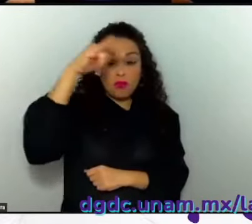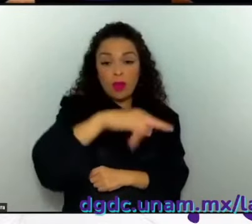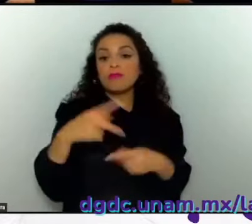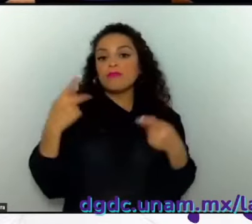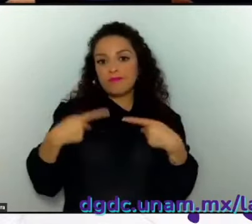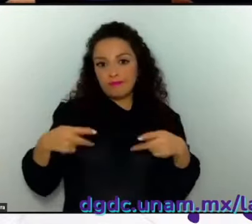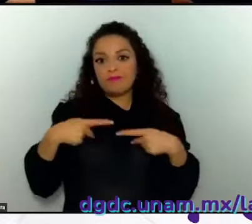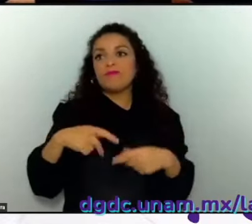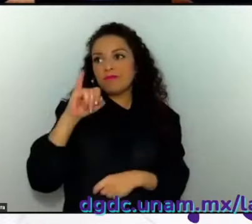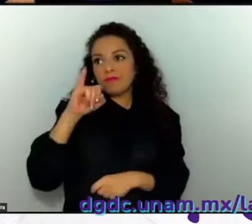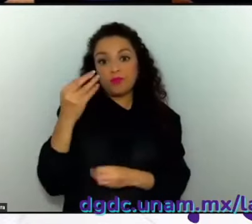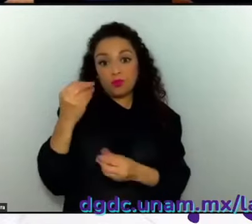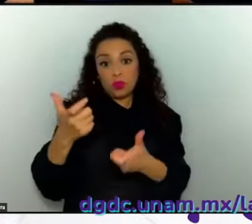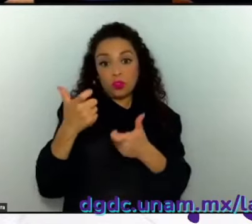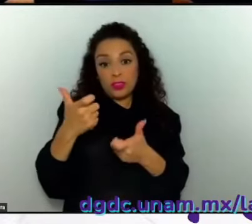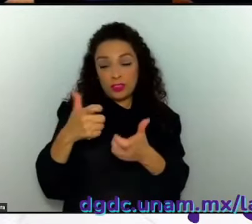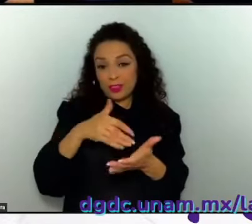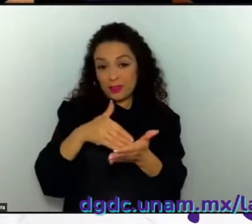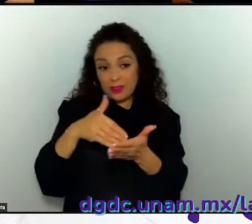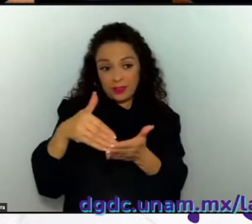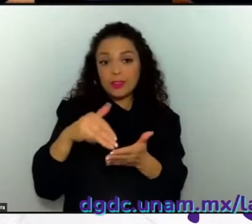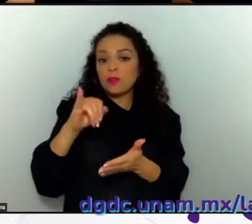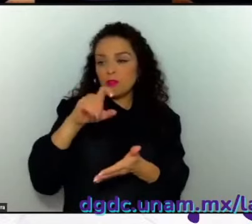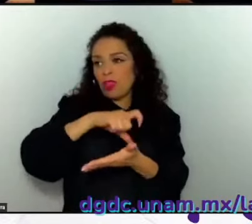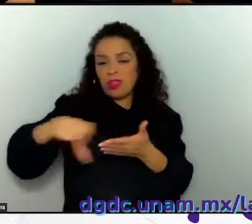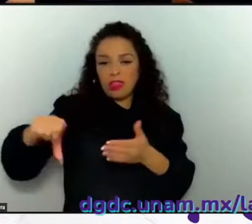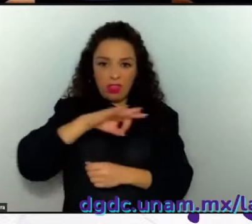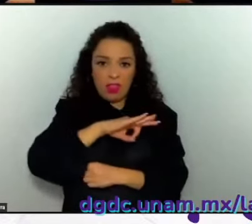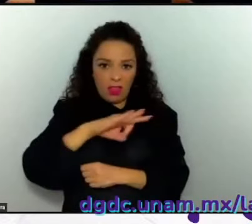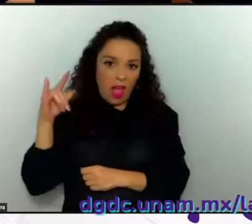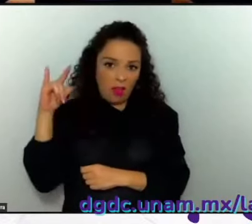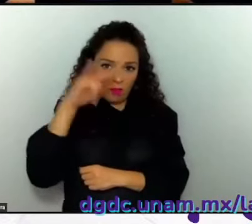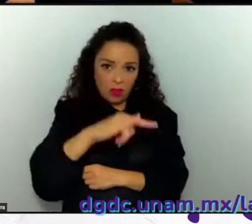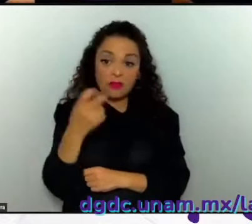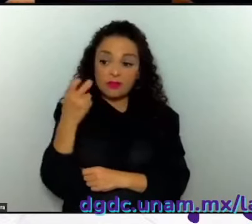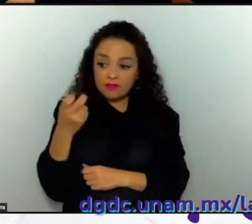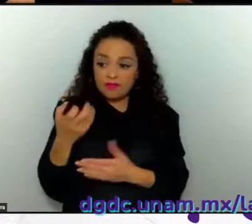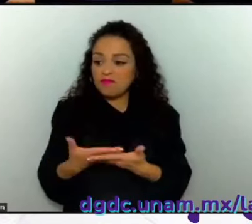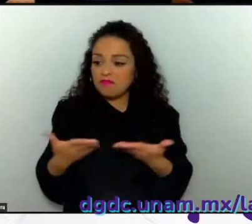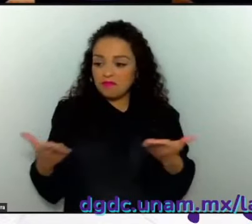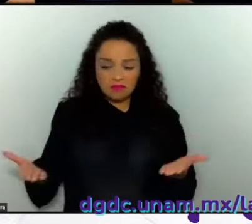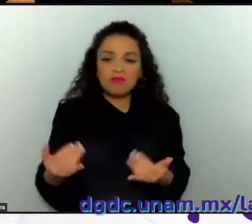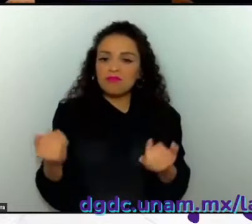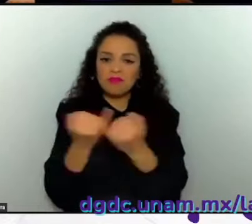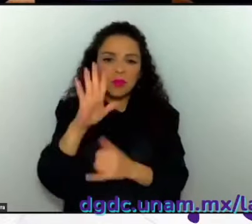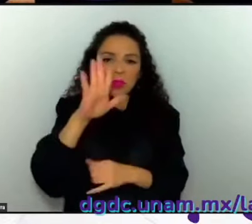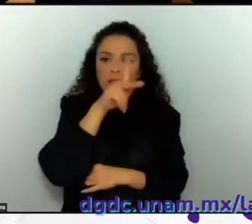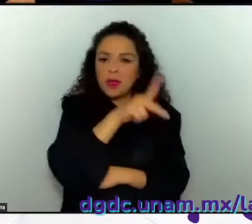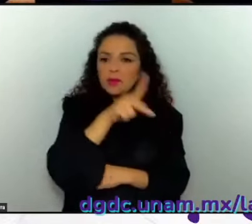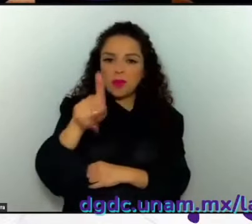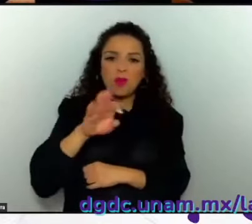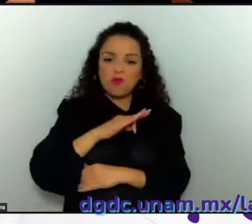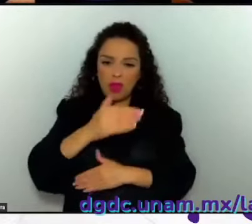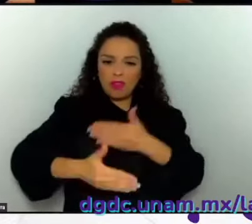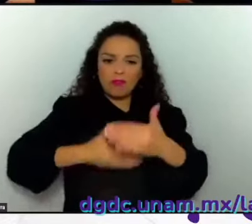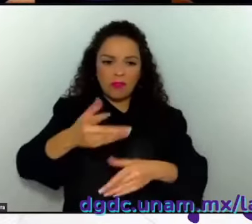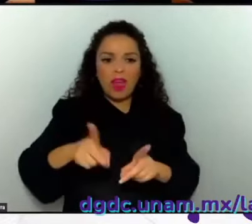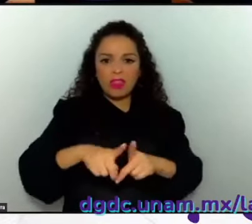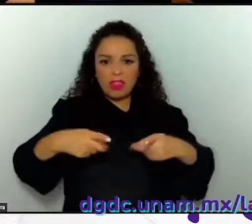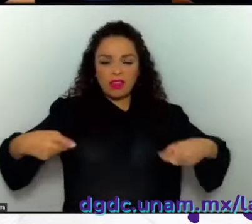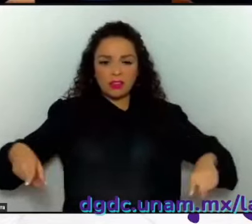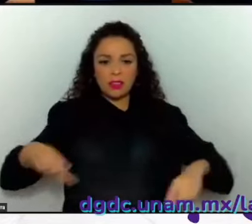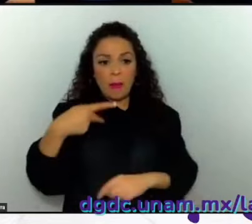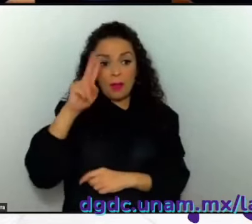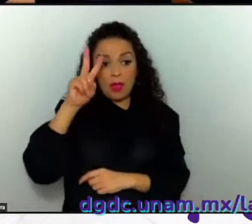podían. Creo que es el primer paso, y creo que esto es lo que va a desarrollar la industria. Yo creo que por desgracia, o sea, creo que la NASA ha